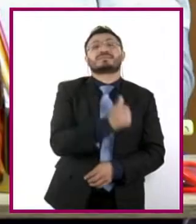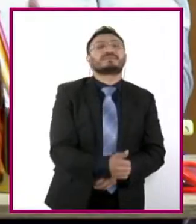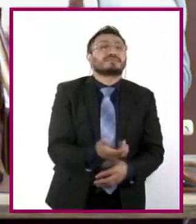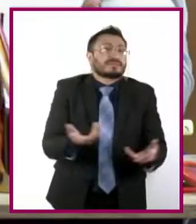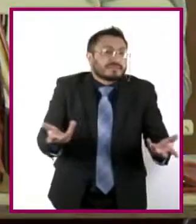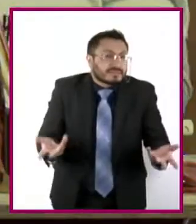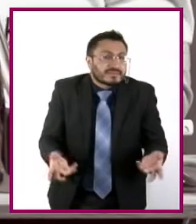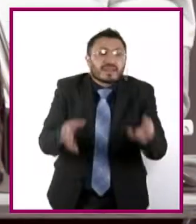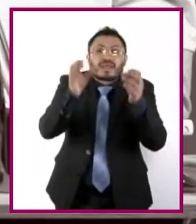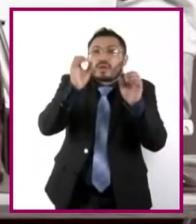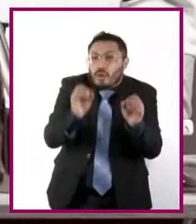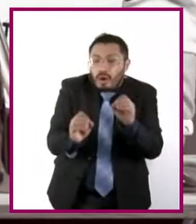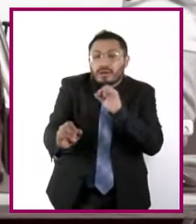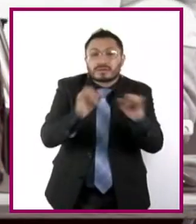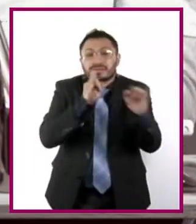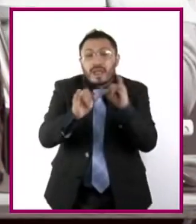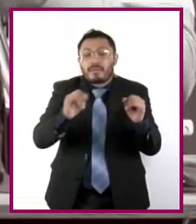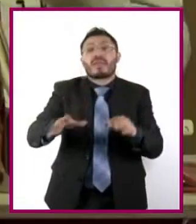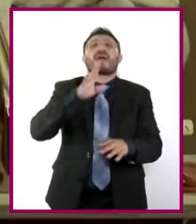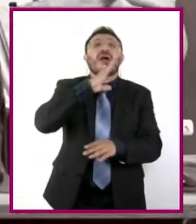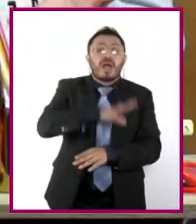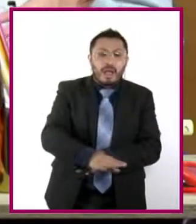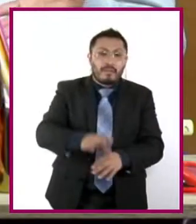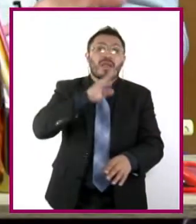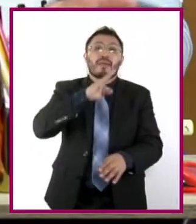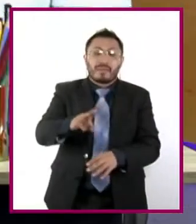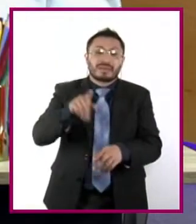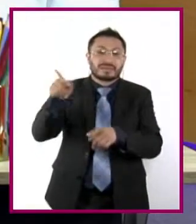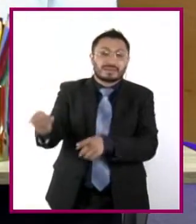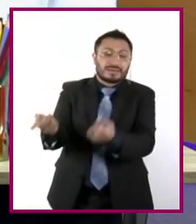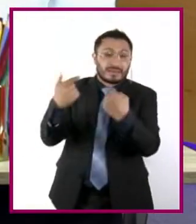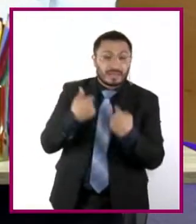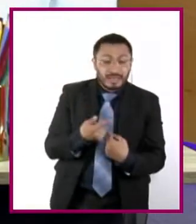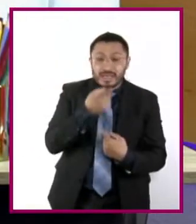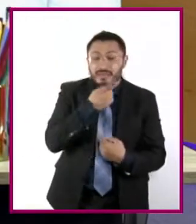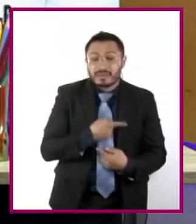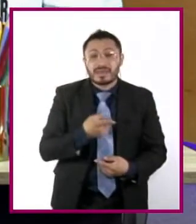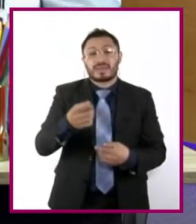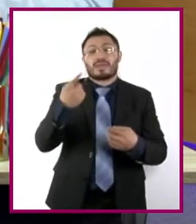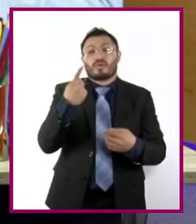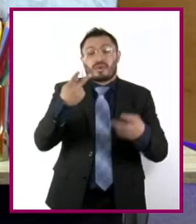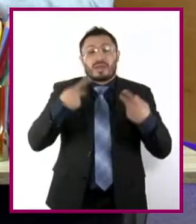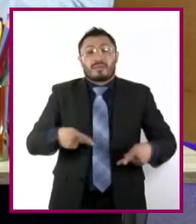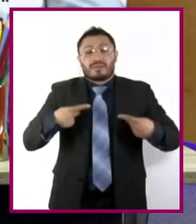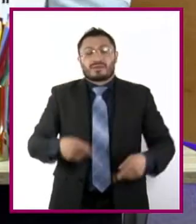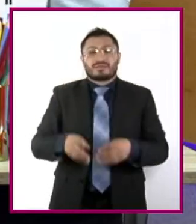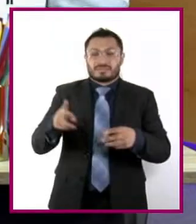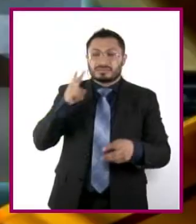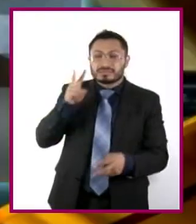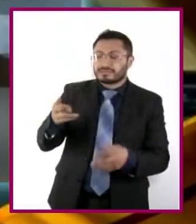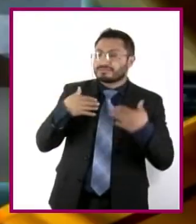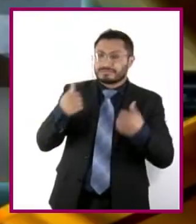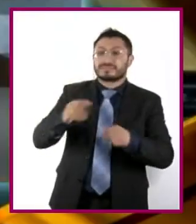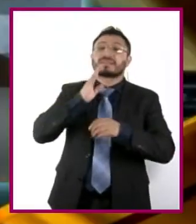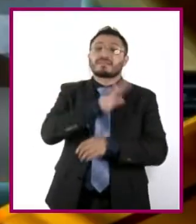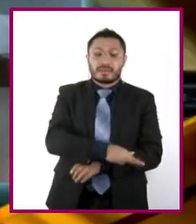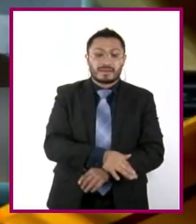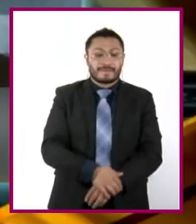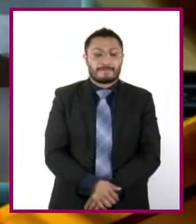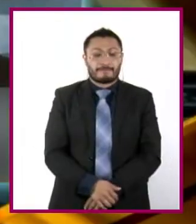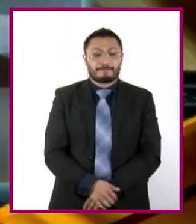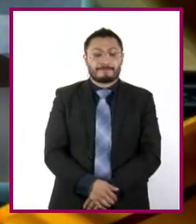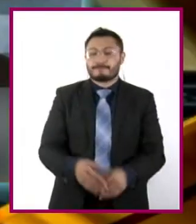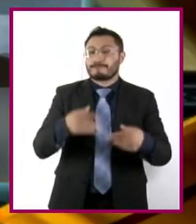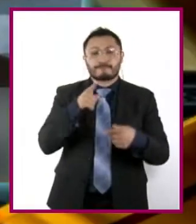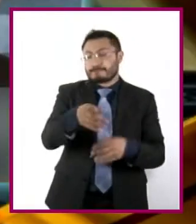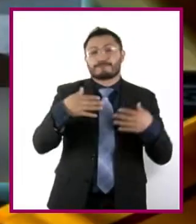conflicto. O la interpretación incorrecta de los mensajes de la otra persona. Un interlocutor interpreta mal lo que el otro dice. Ahora, No, pues lo no hicieron